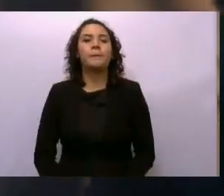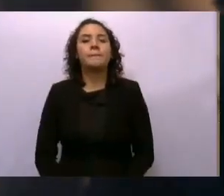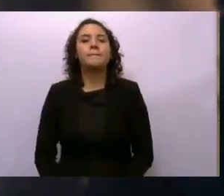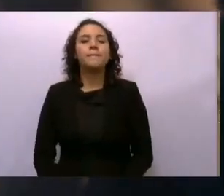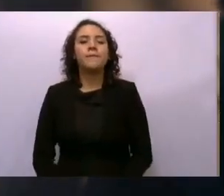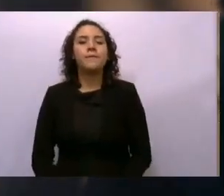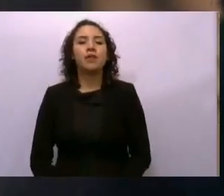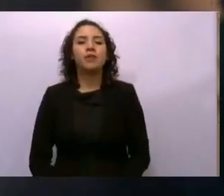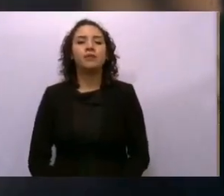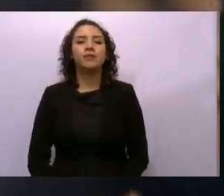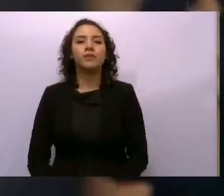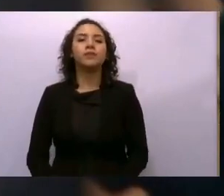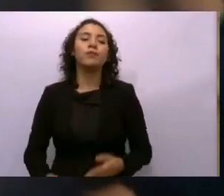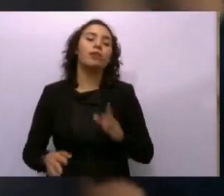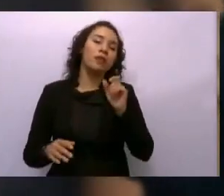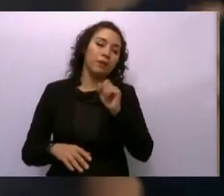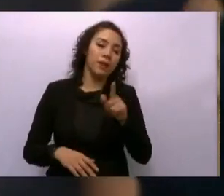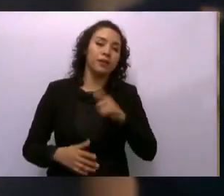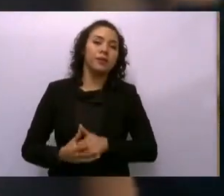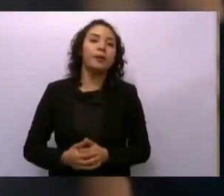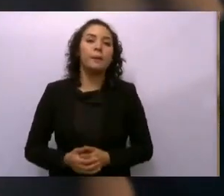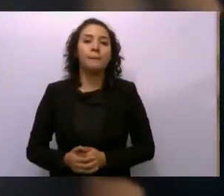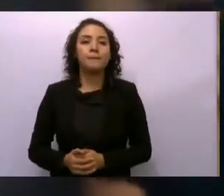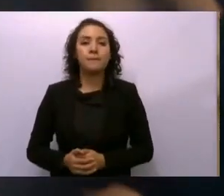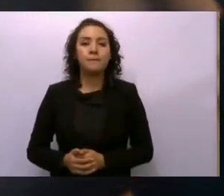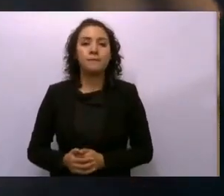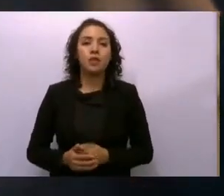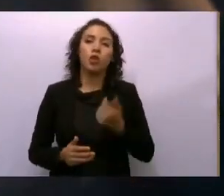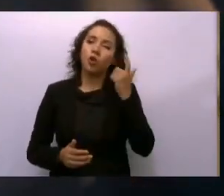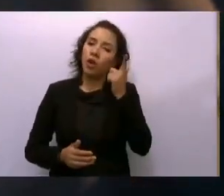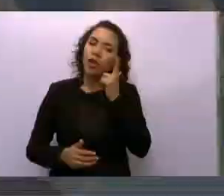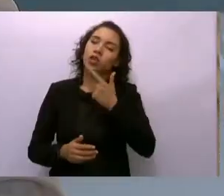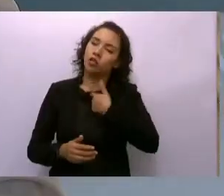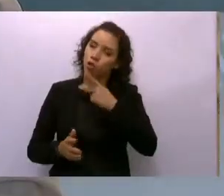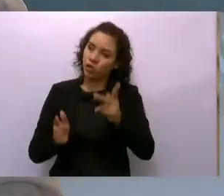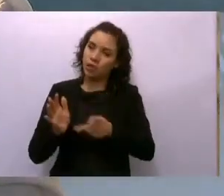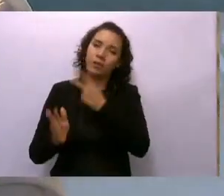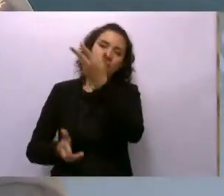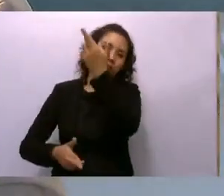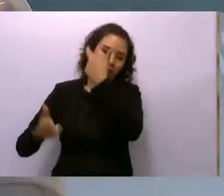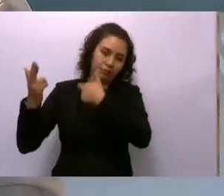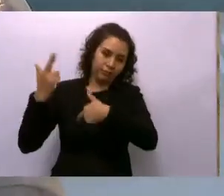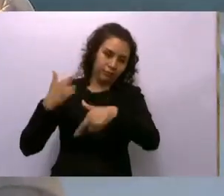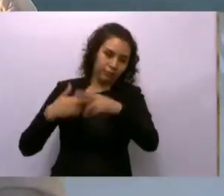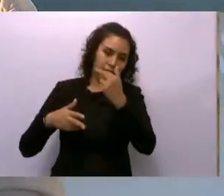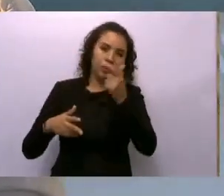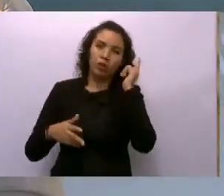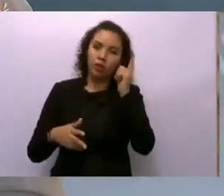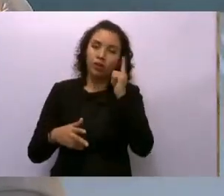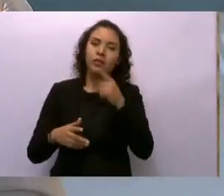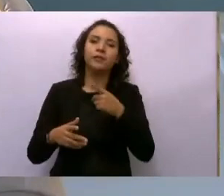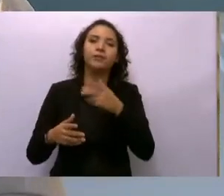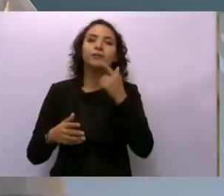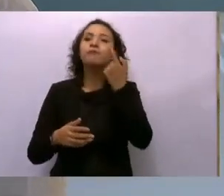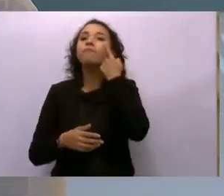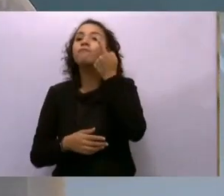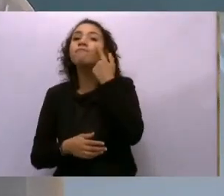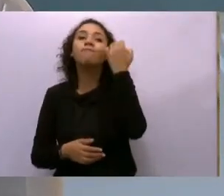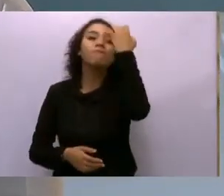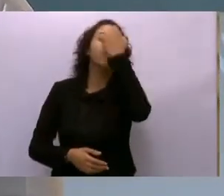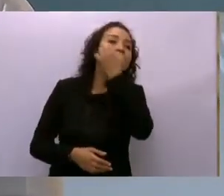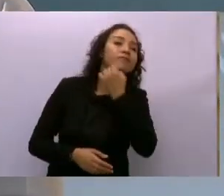Y que voy a estar viniendo para evaluar cómo